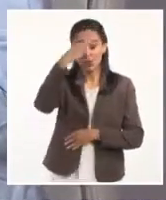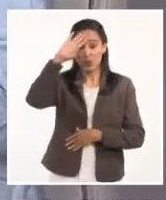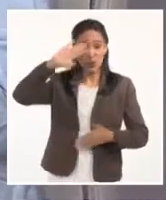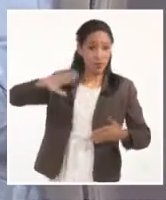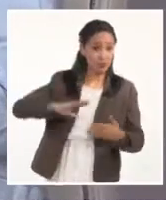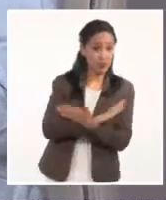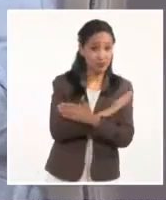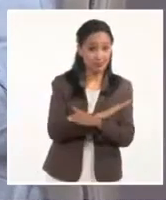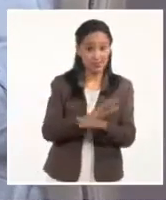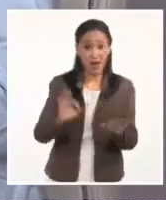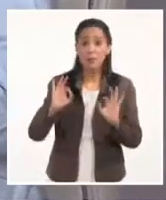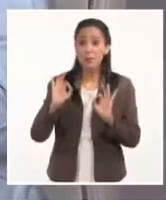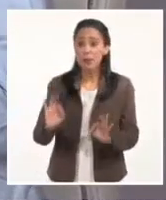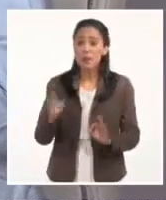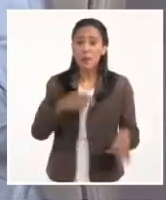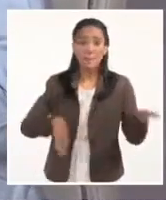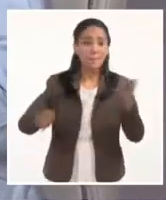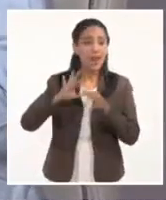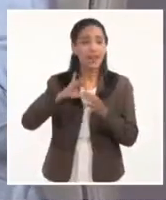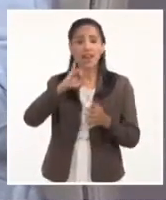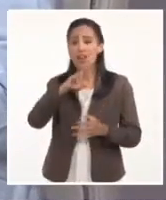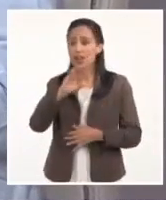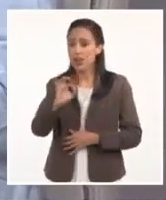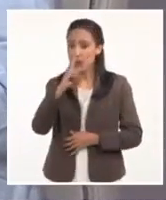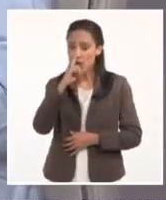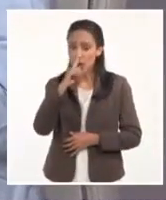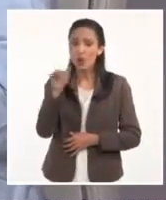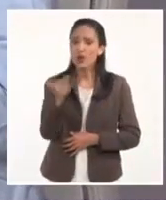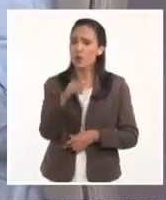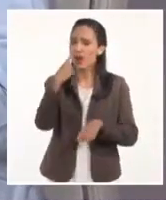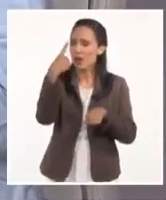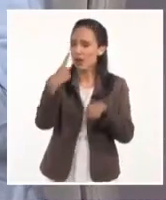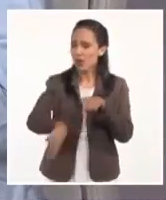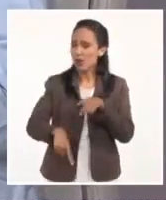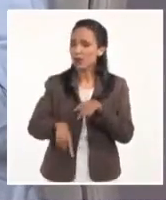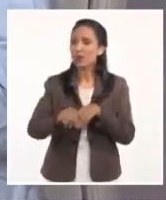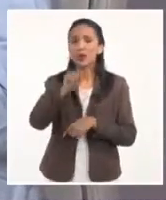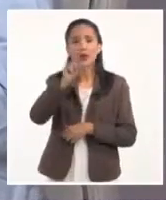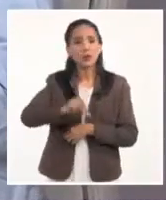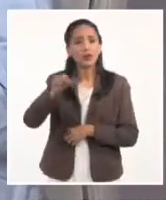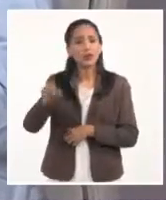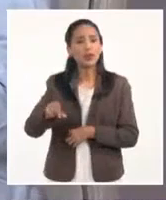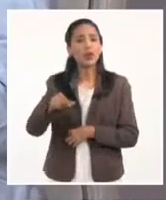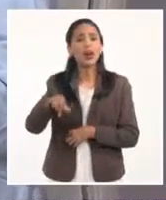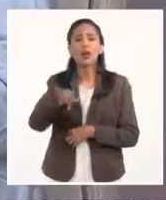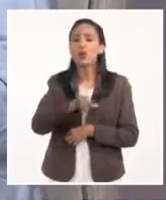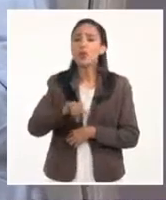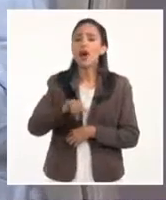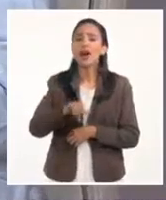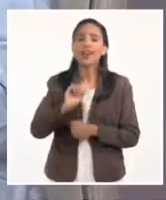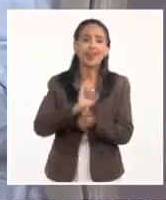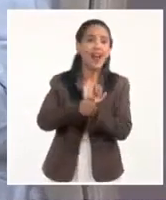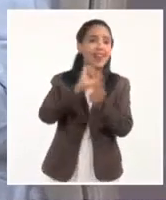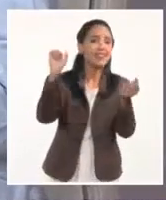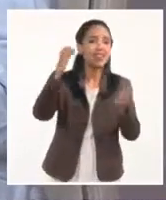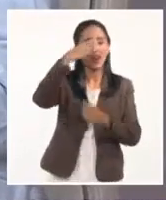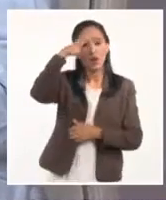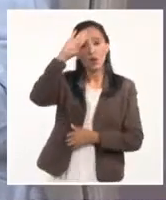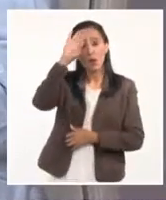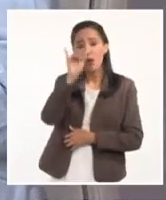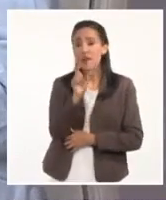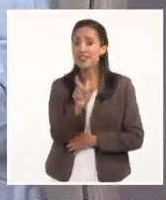girón ocurrió cuando las anclas de los alzados iban a liberar a cuba ocurrió el 5 de agosto y ha ocurrido